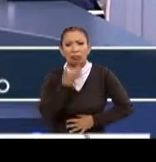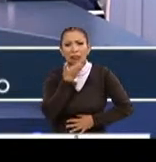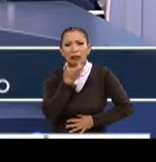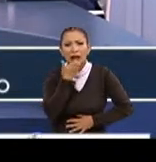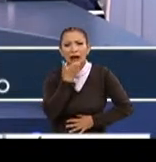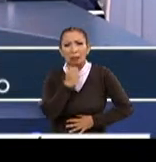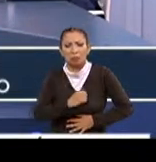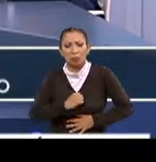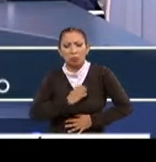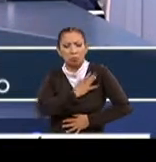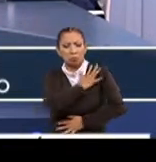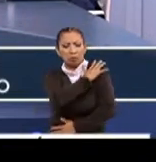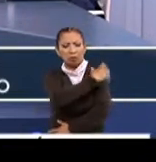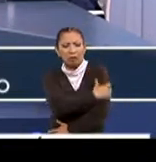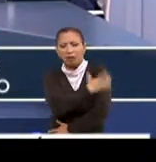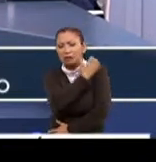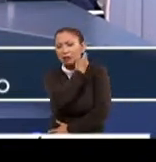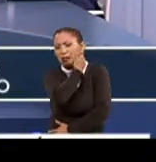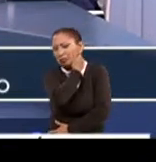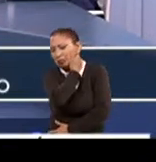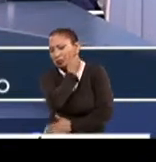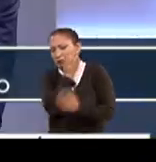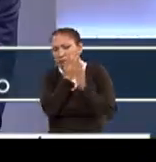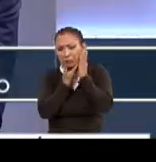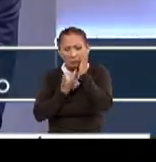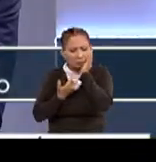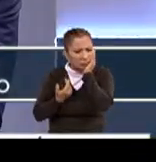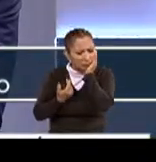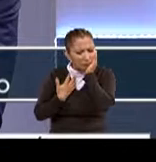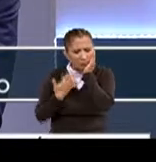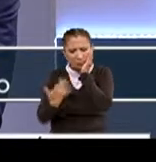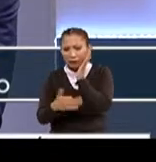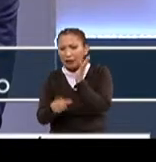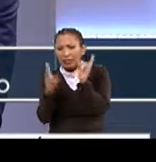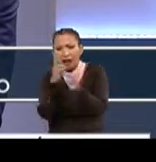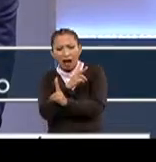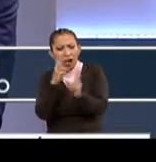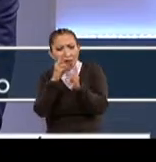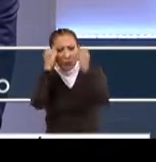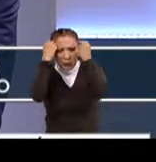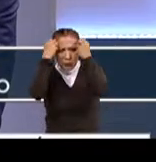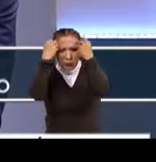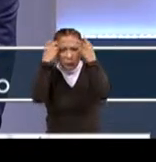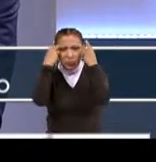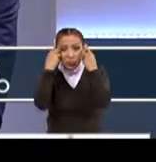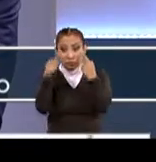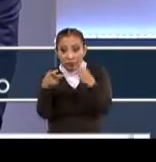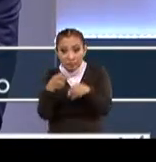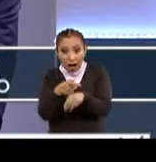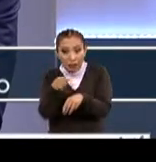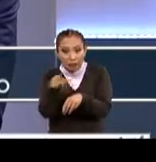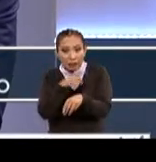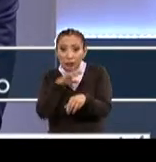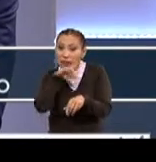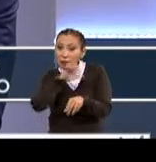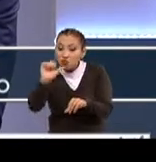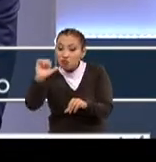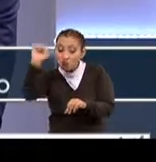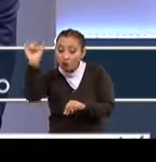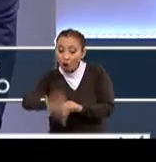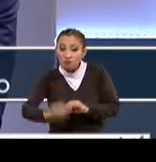típicamente irradiado a brazo, a cuello, a la mandíbula, asociado a falta de aire y a sudoración. Si algo de esto nos está sucediendo, tenemos que acudir a un